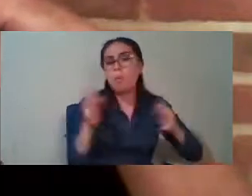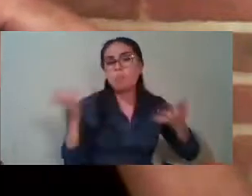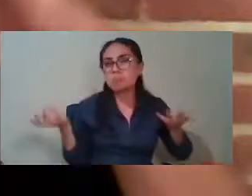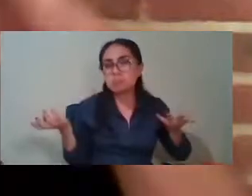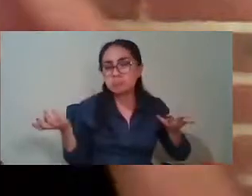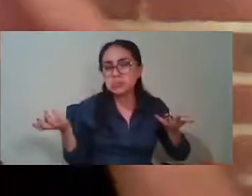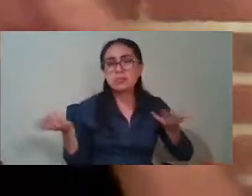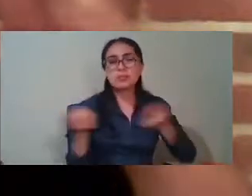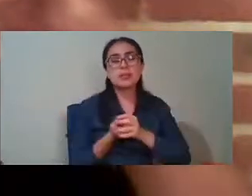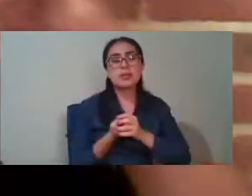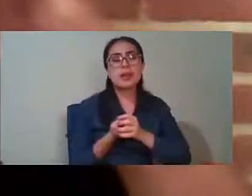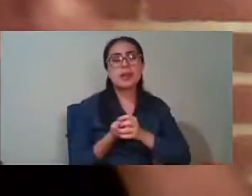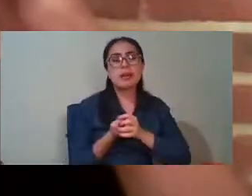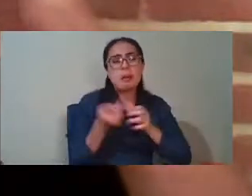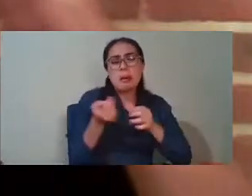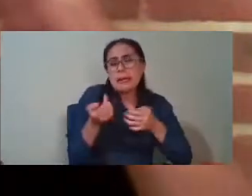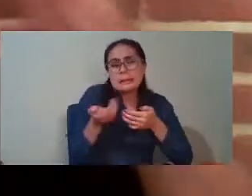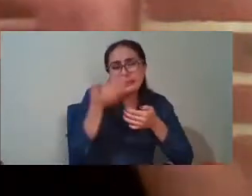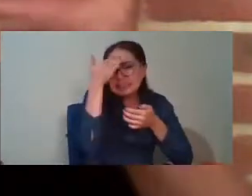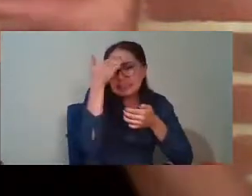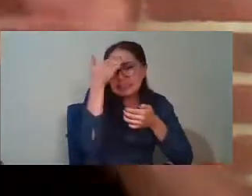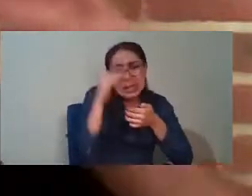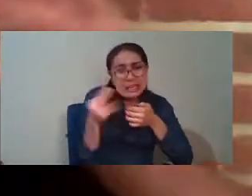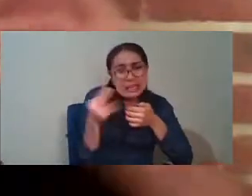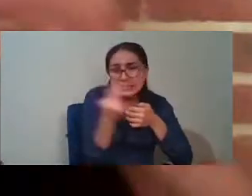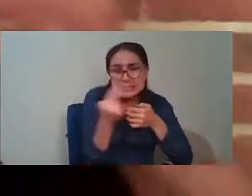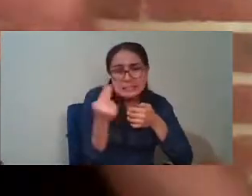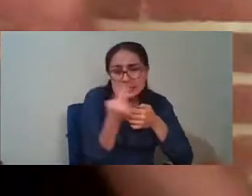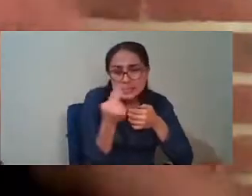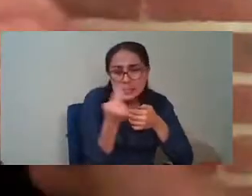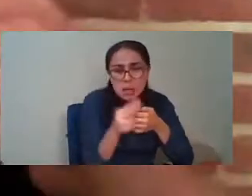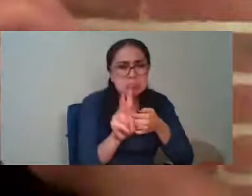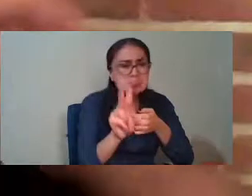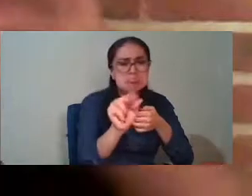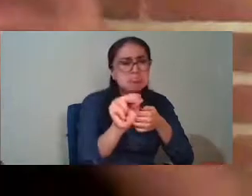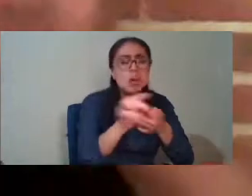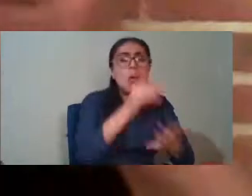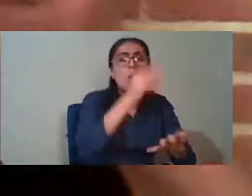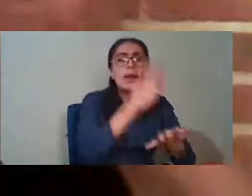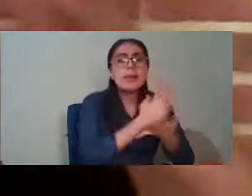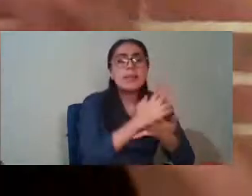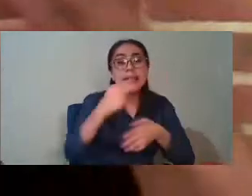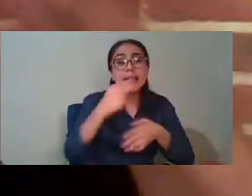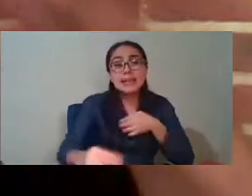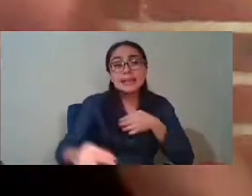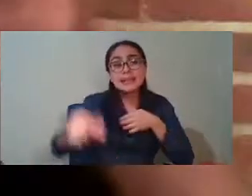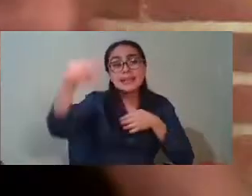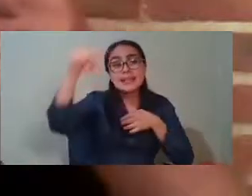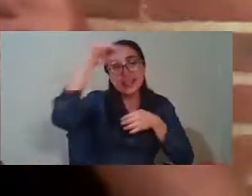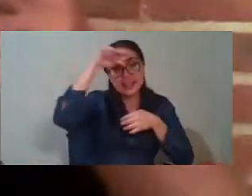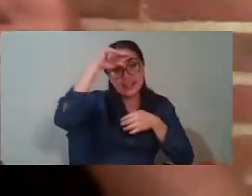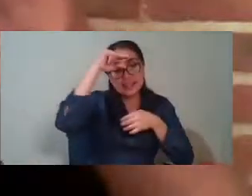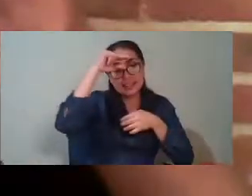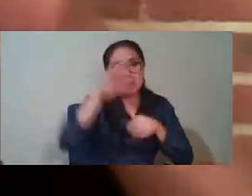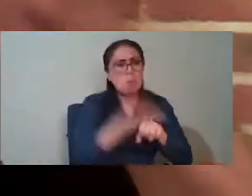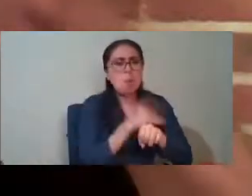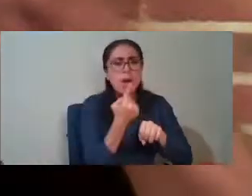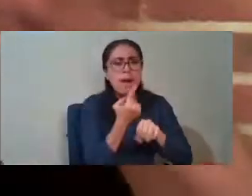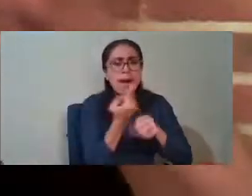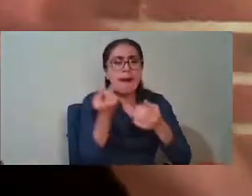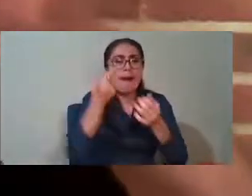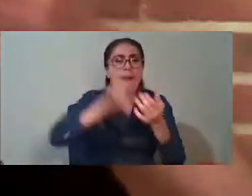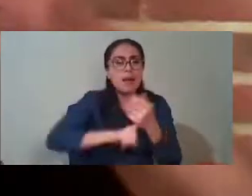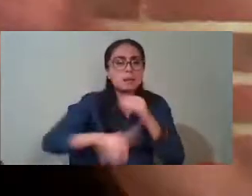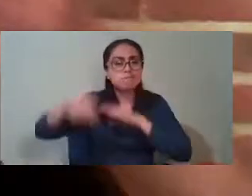un pequeño saber, no un ingenio. Es inteligencia porque nos permite pensar,